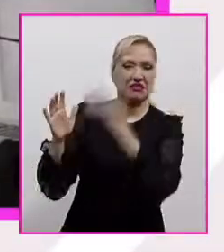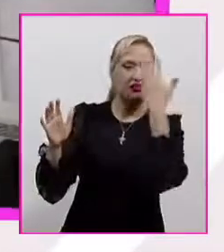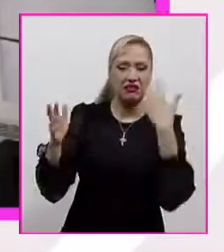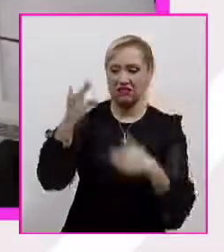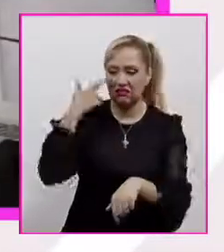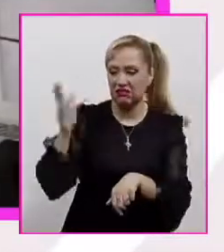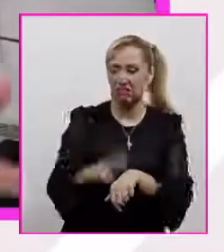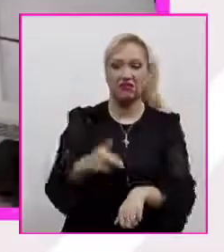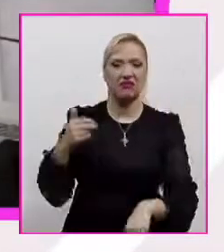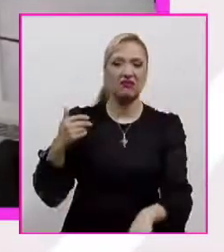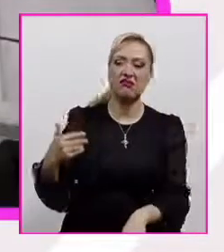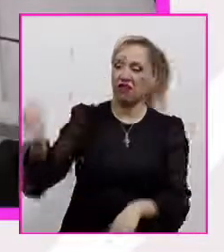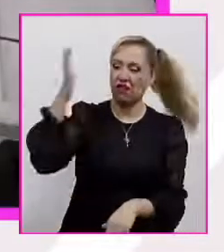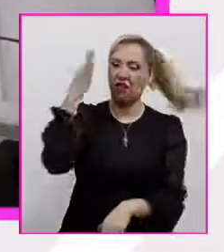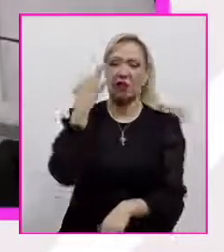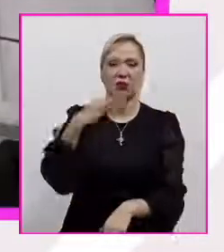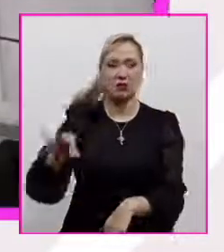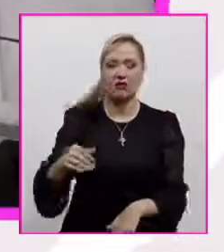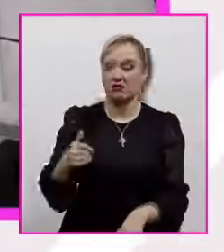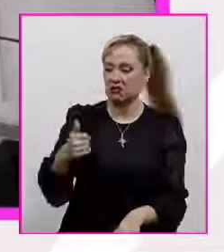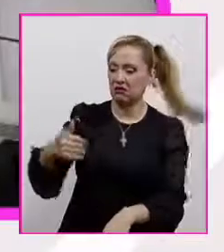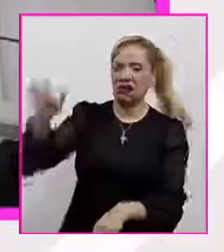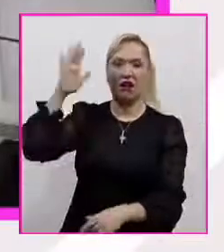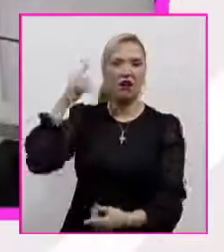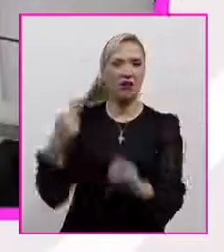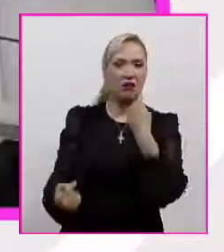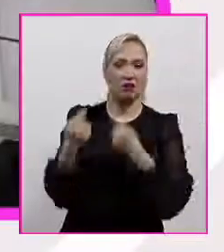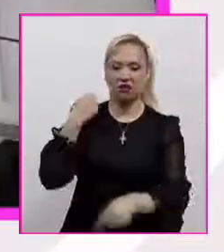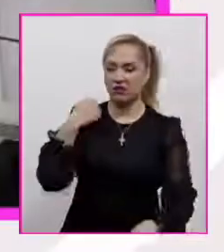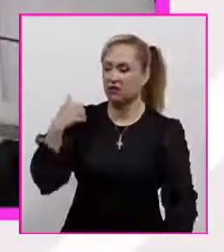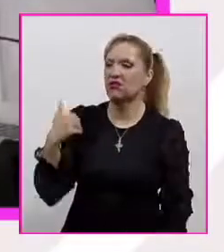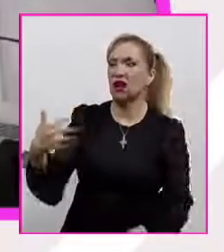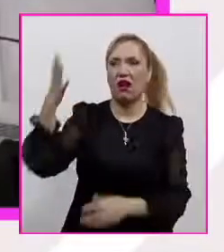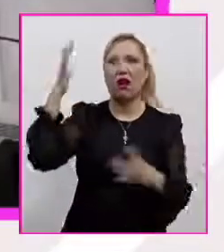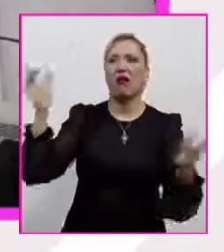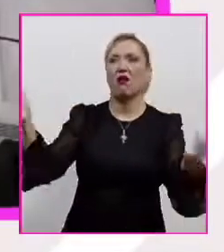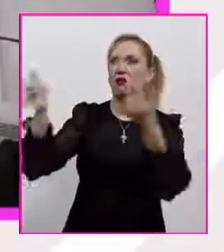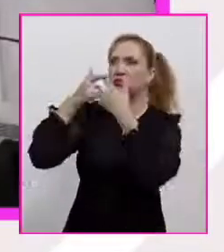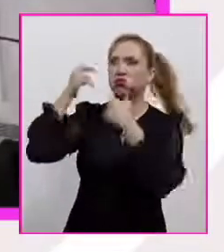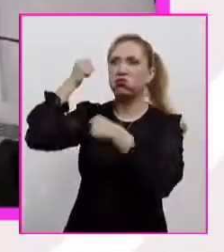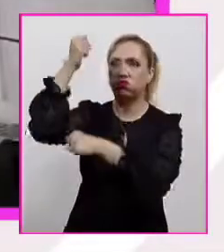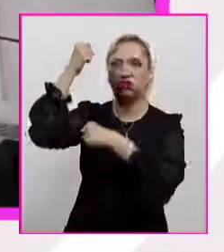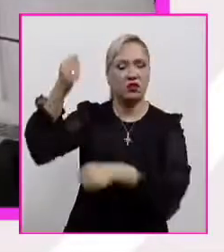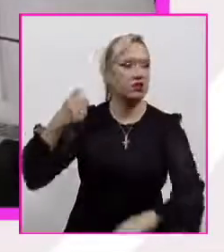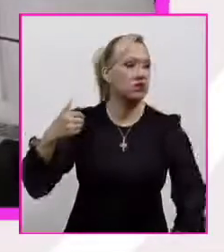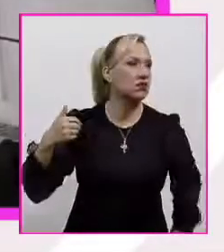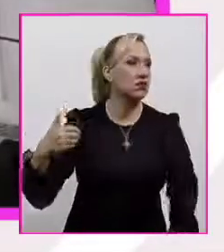que políticamente hablando se requieren generar estos discursos de odio para poder